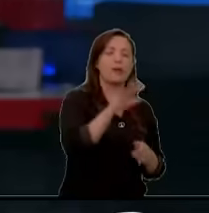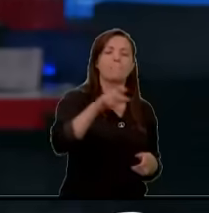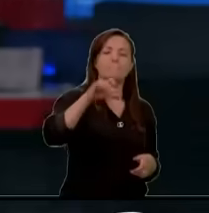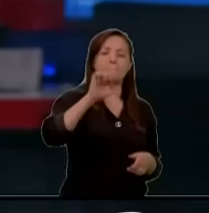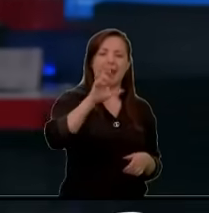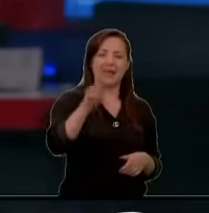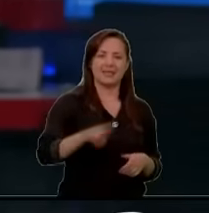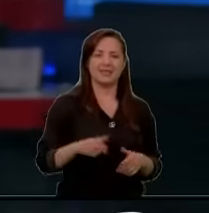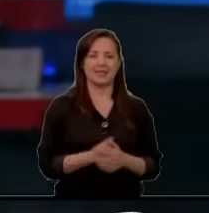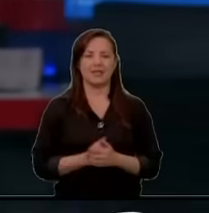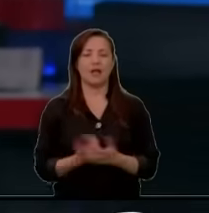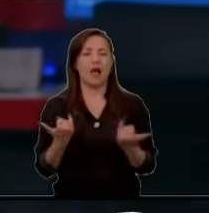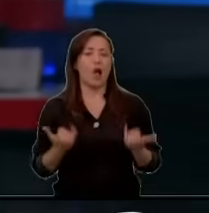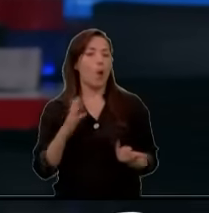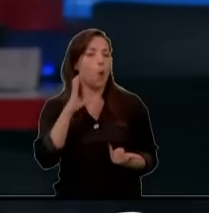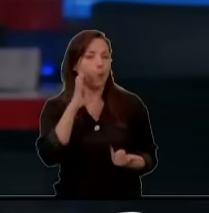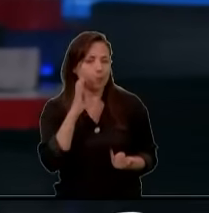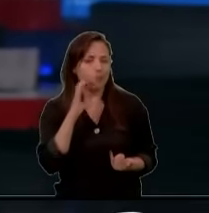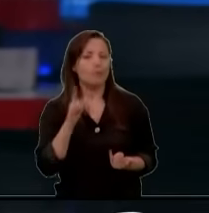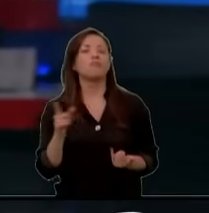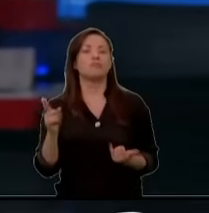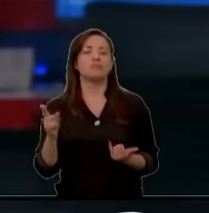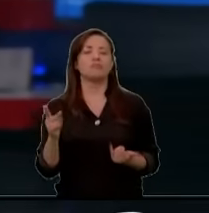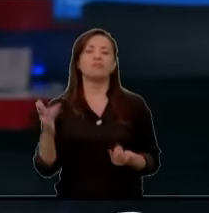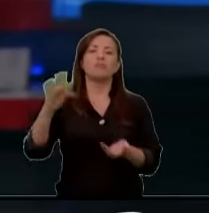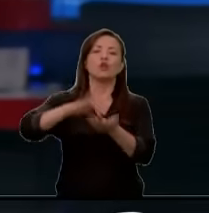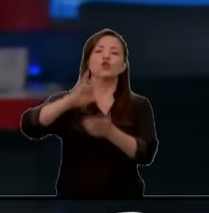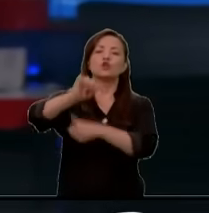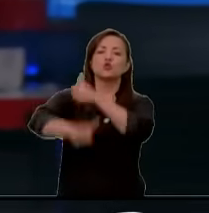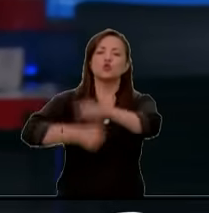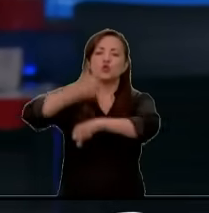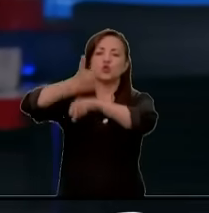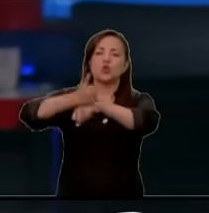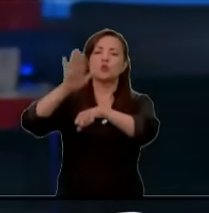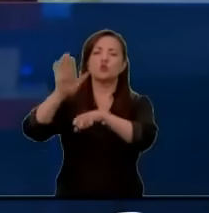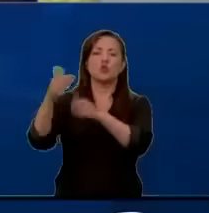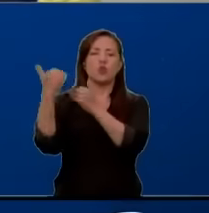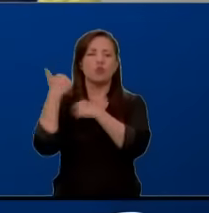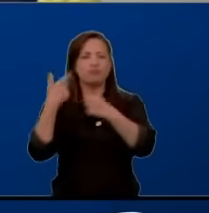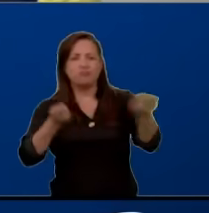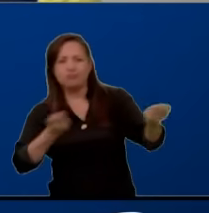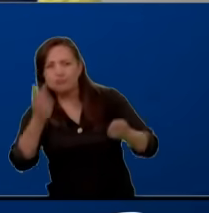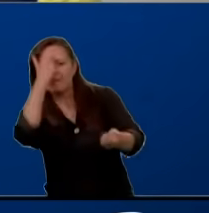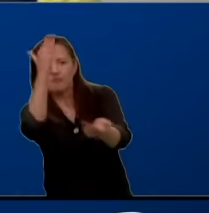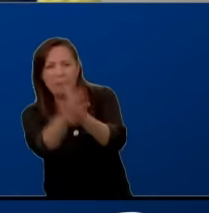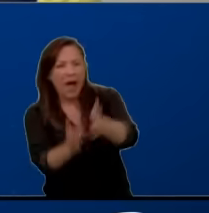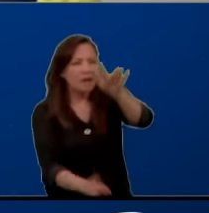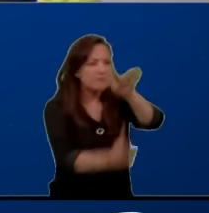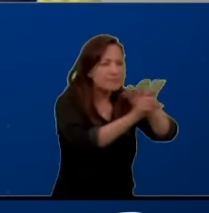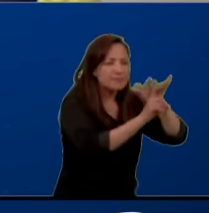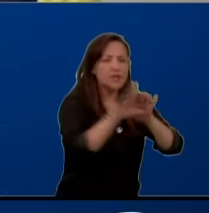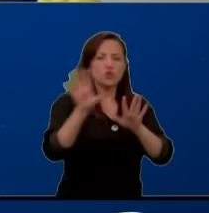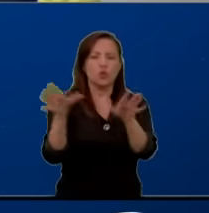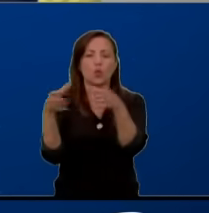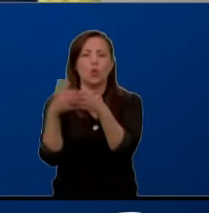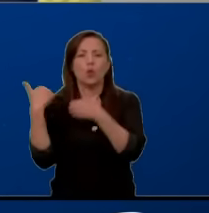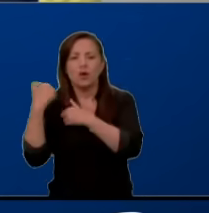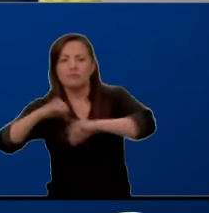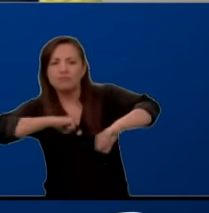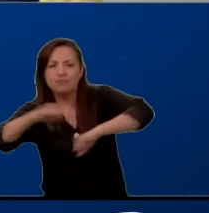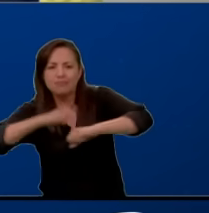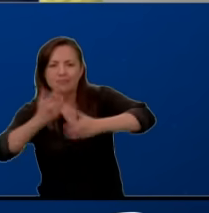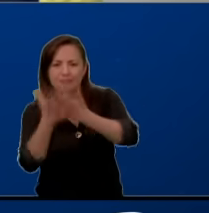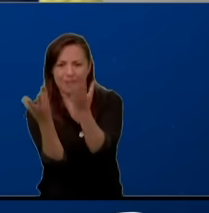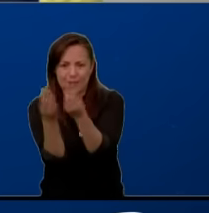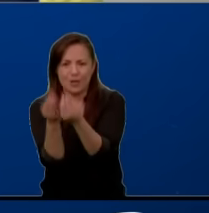Vamos. A esta hora también nos acompaña el subdirector para el manejo de desastres de la Unidad Nacional para la Gestión del Riesgo